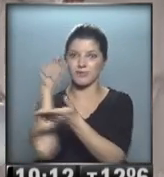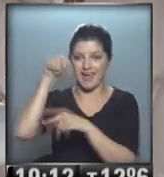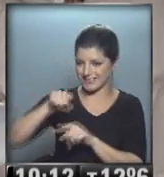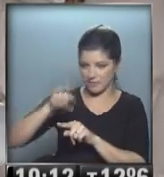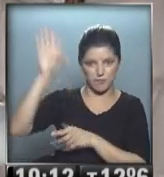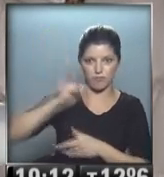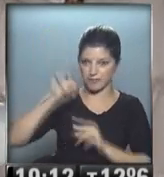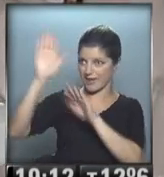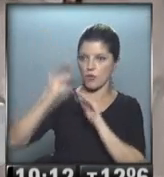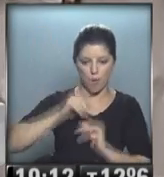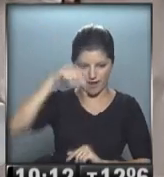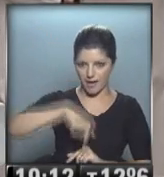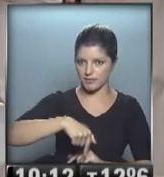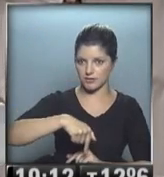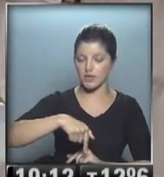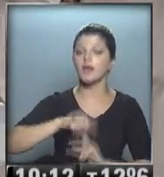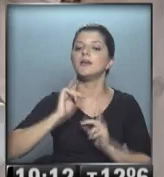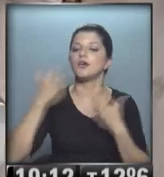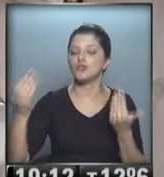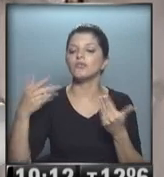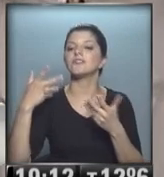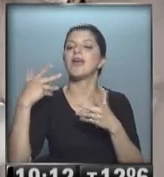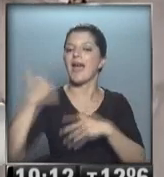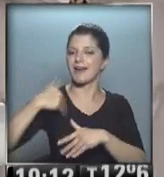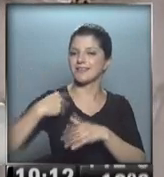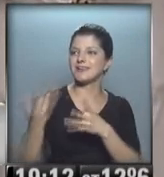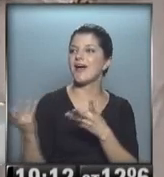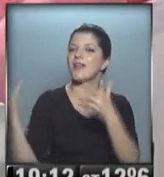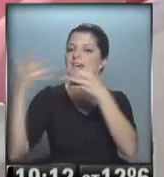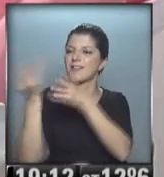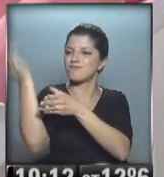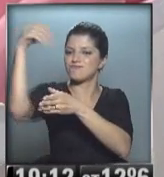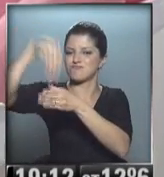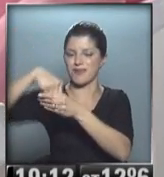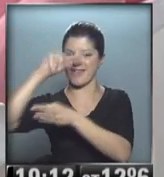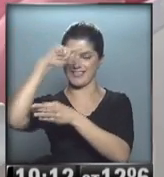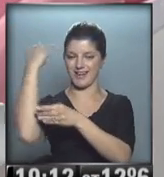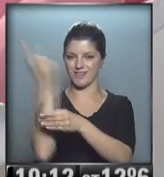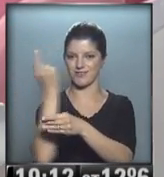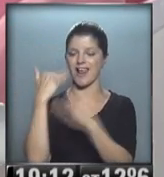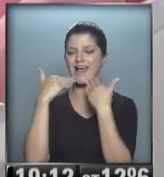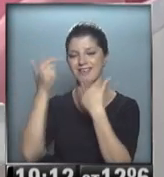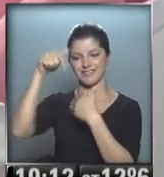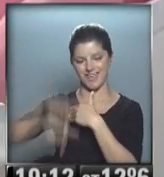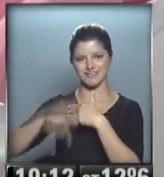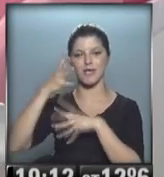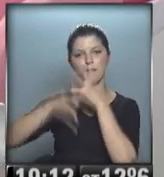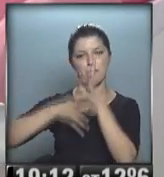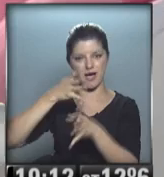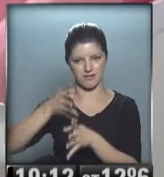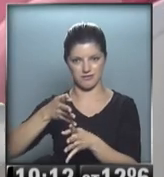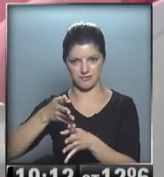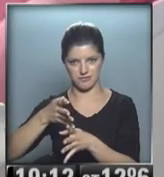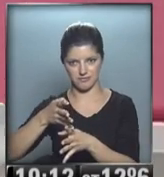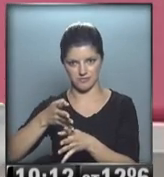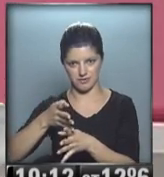sea que Argentina se integra a la red internacional a través de este acelerador lineal digital, que a